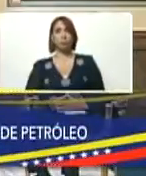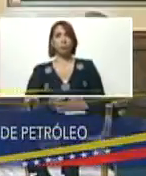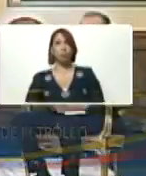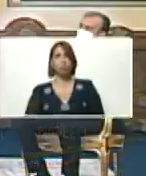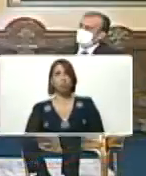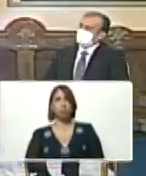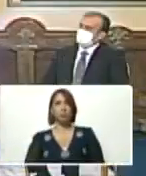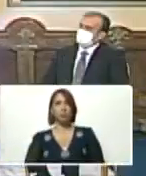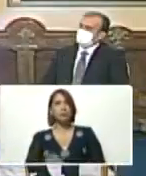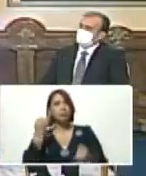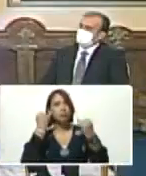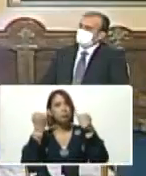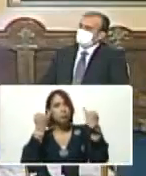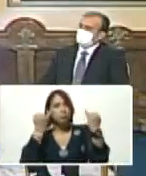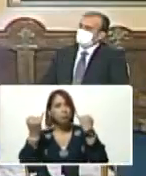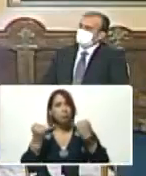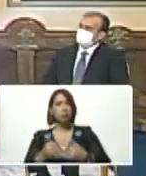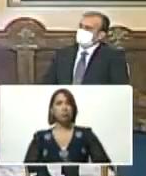con inteligencia,